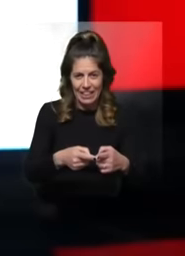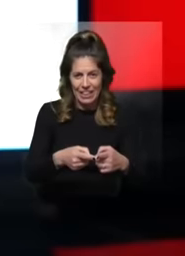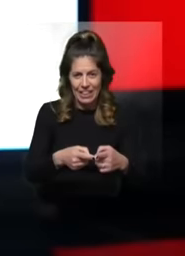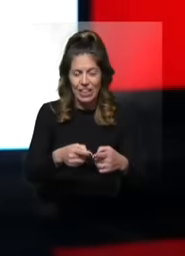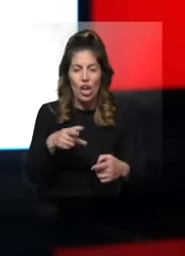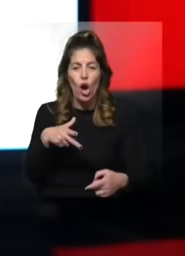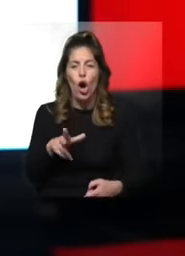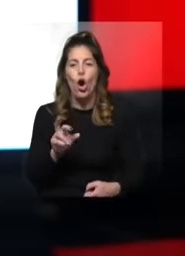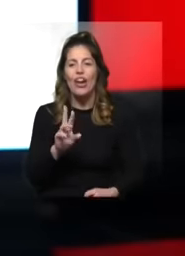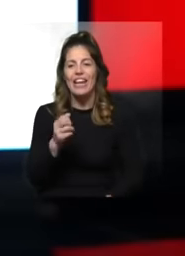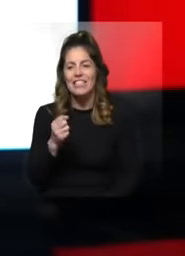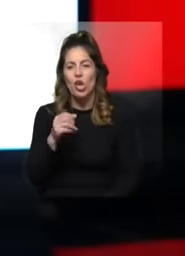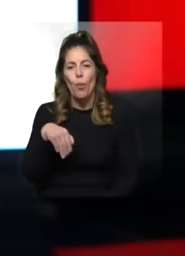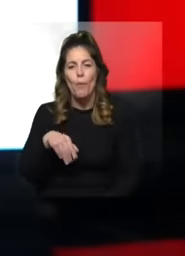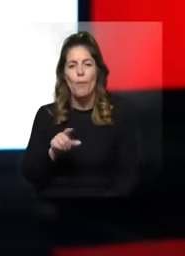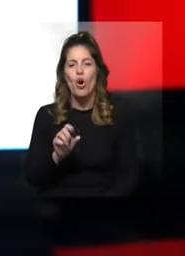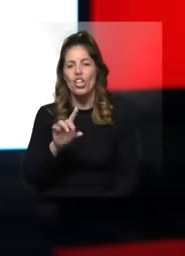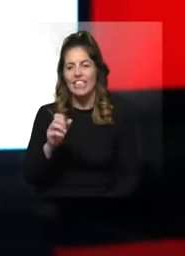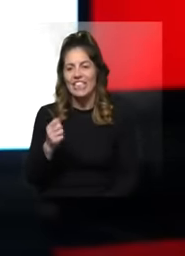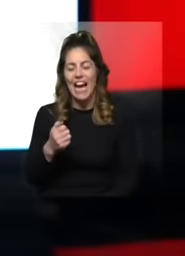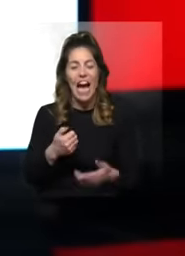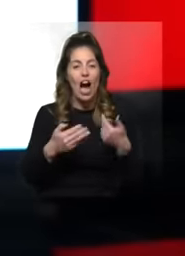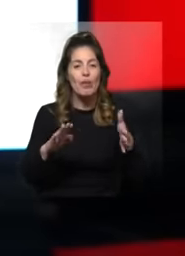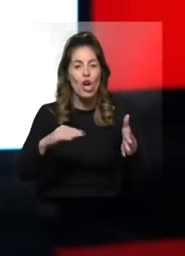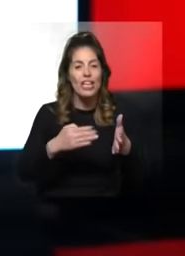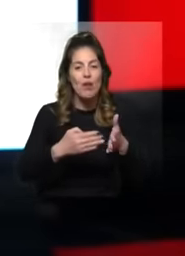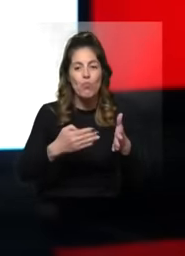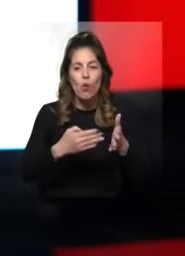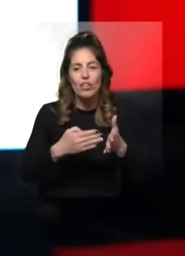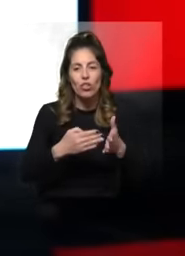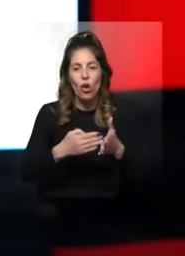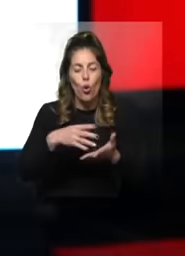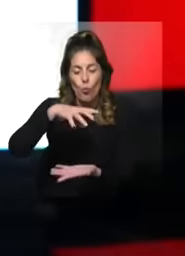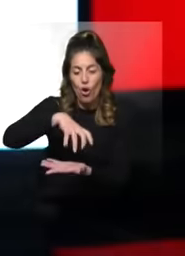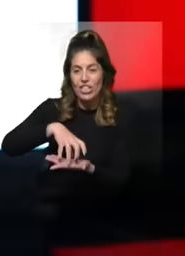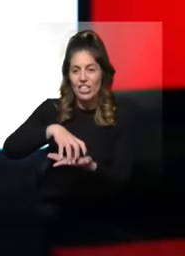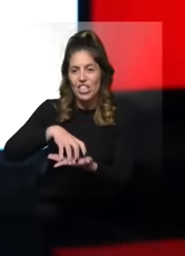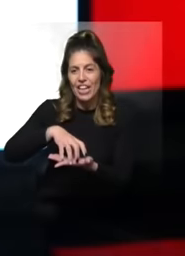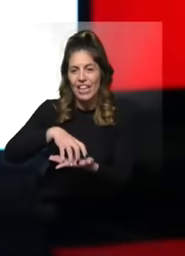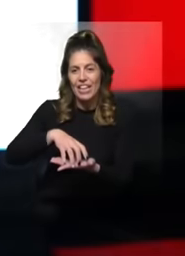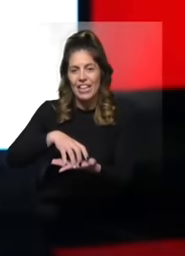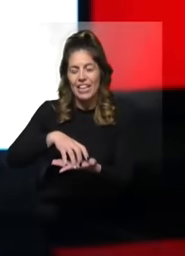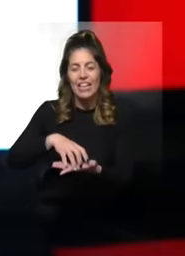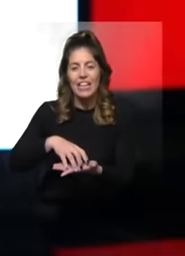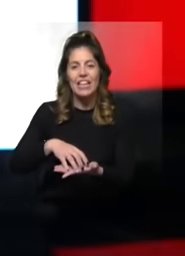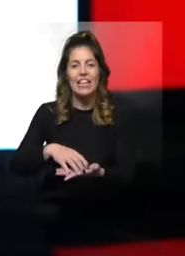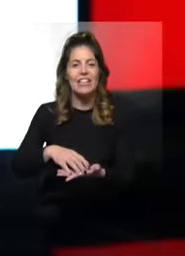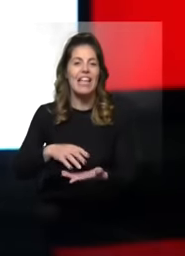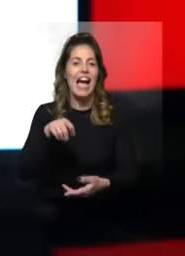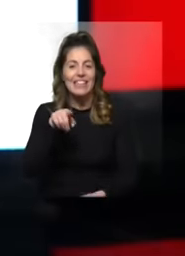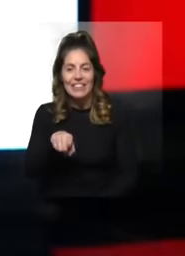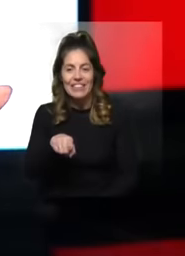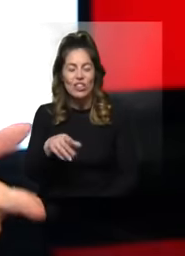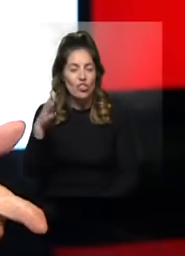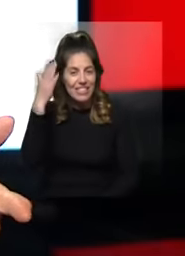Horacio Molina abrió en el puerto un boliche que se llamaba Café del Puerto, que lo inauguró con el Luthier. Me acuerdo perfecto. Entonces ya sabía